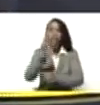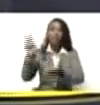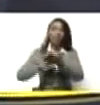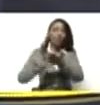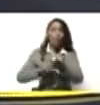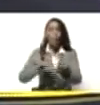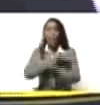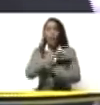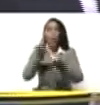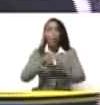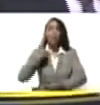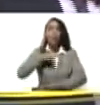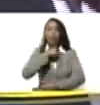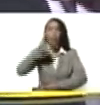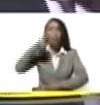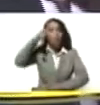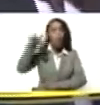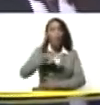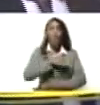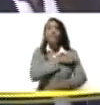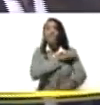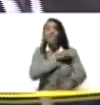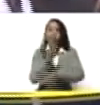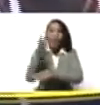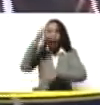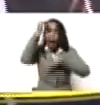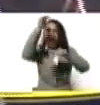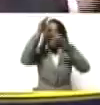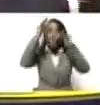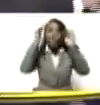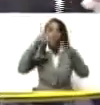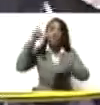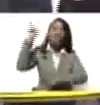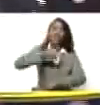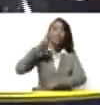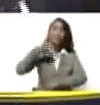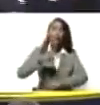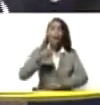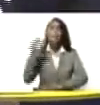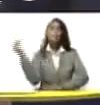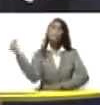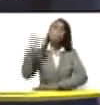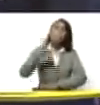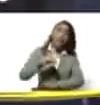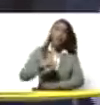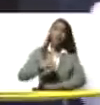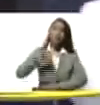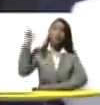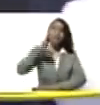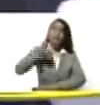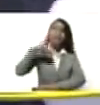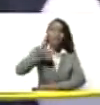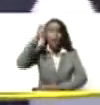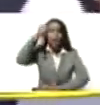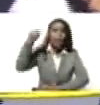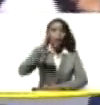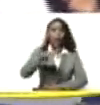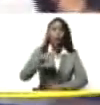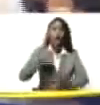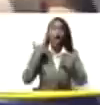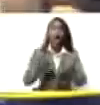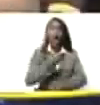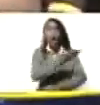de la patria en resistencia dos semanas y un chamán el chamán comandante soto